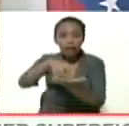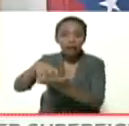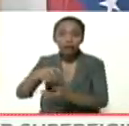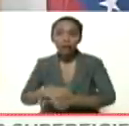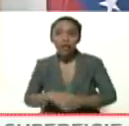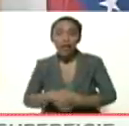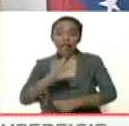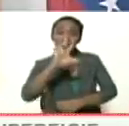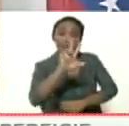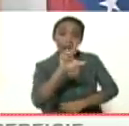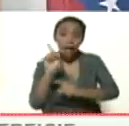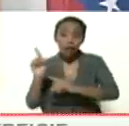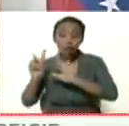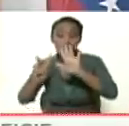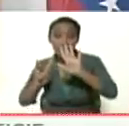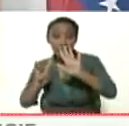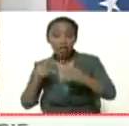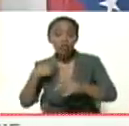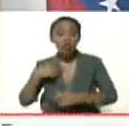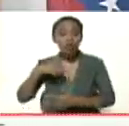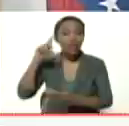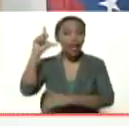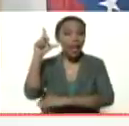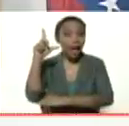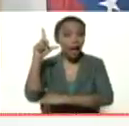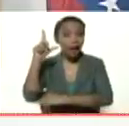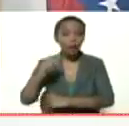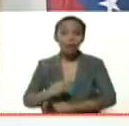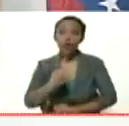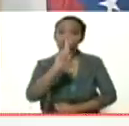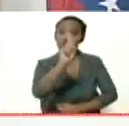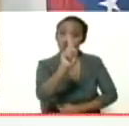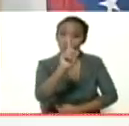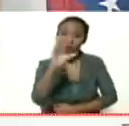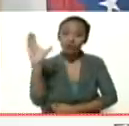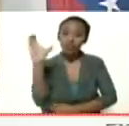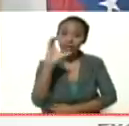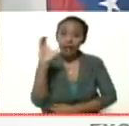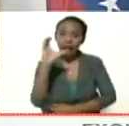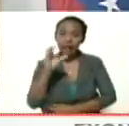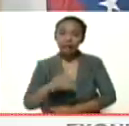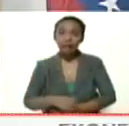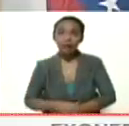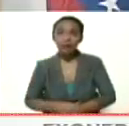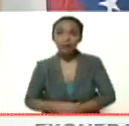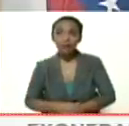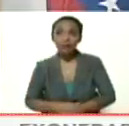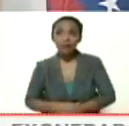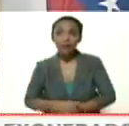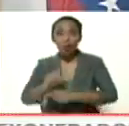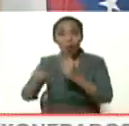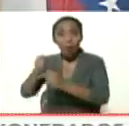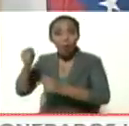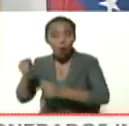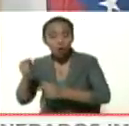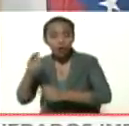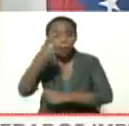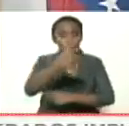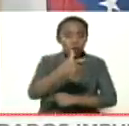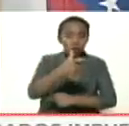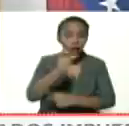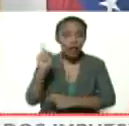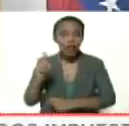estos 7 son de Lara, 1 de Caracas, Otro caso de los Roques,